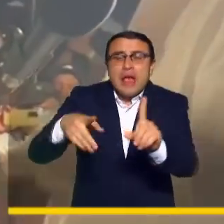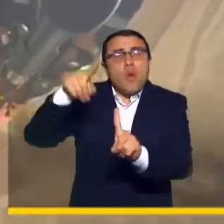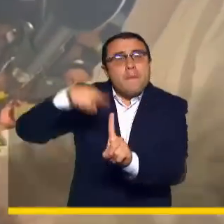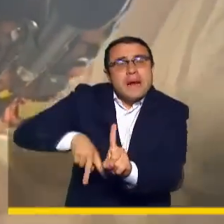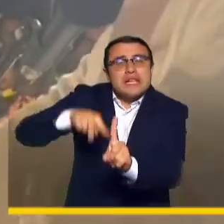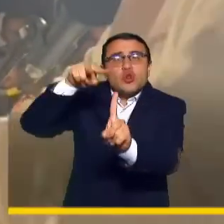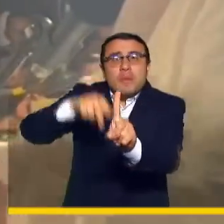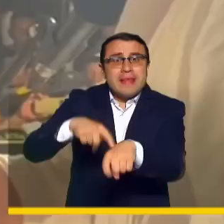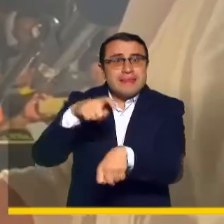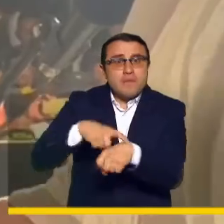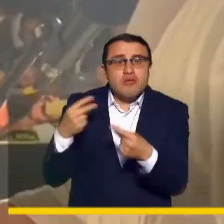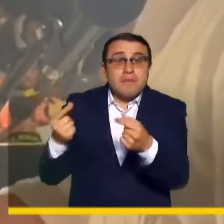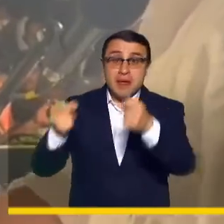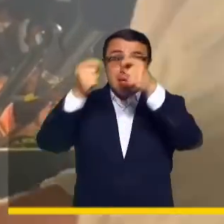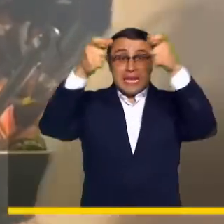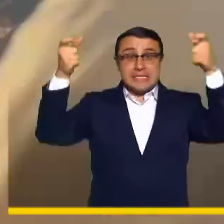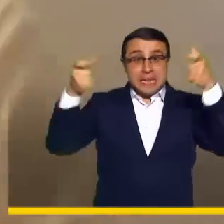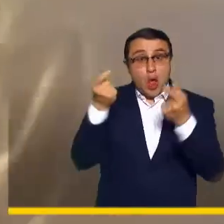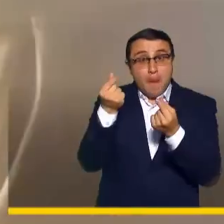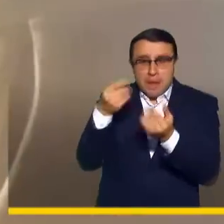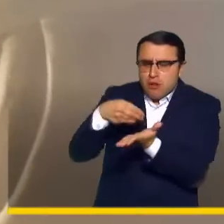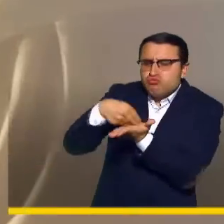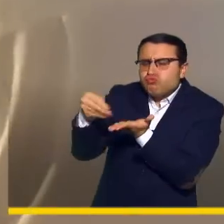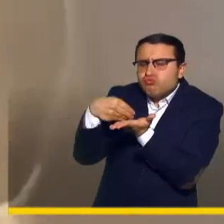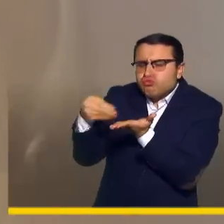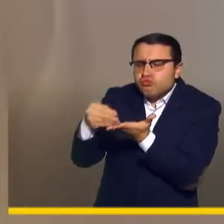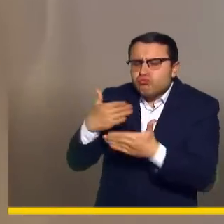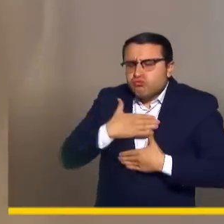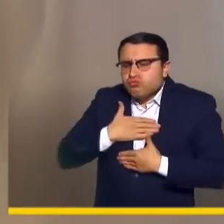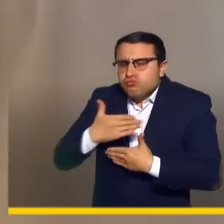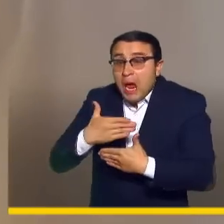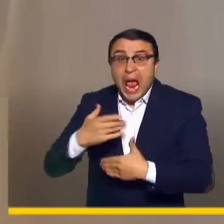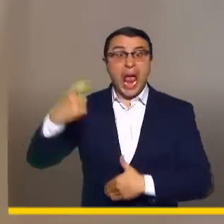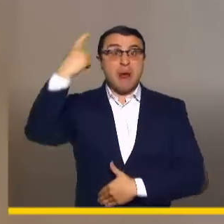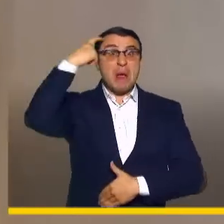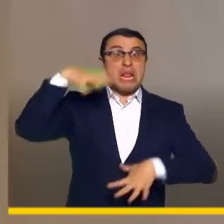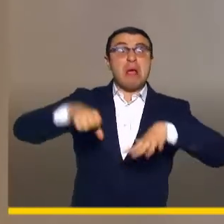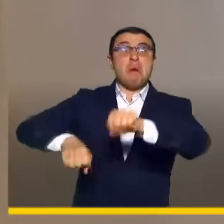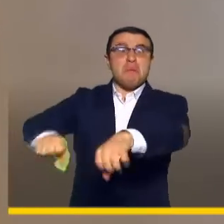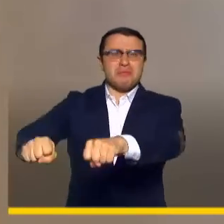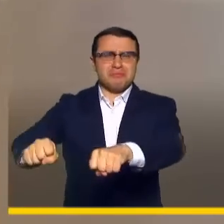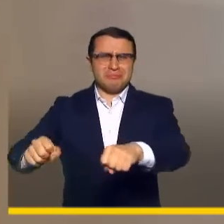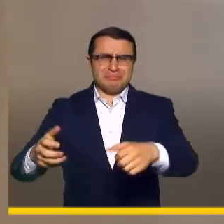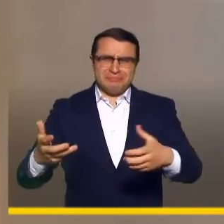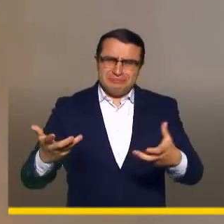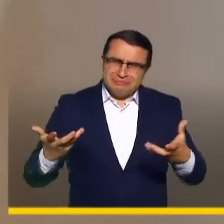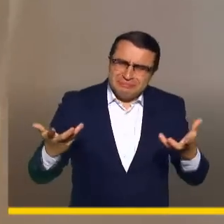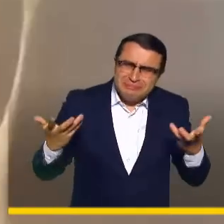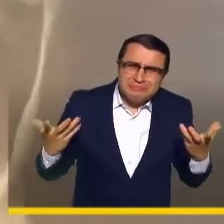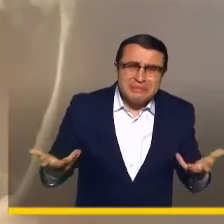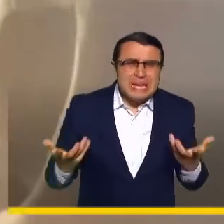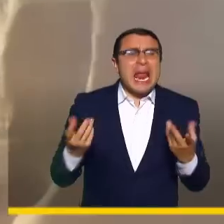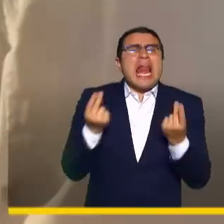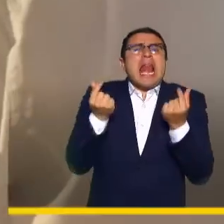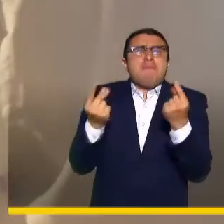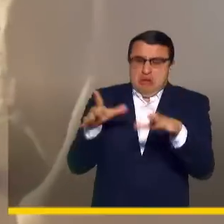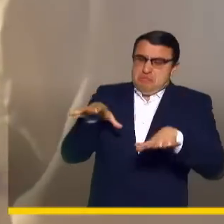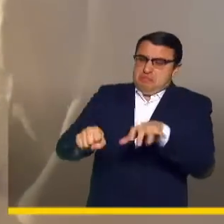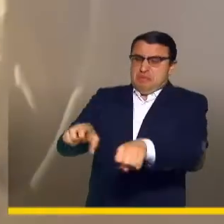meses, comprada con el dinero público? ¿Les parece que eso se llama expropiación